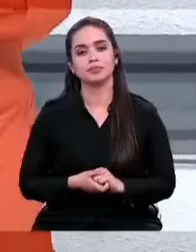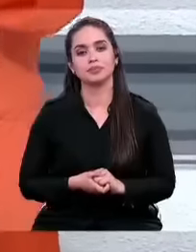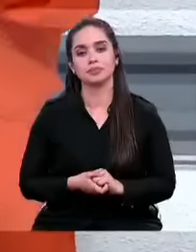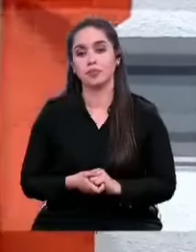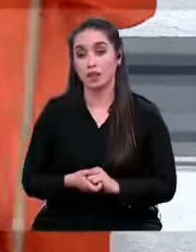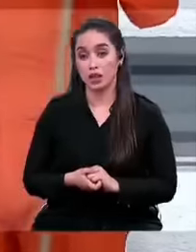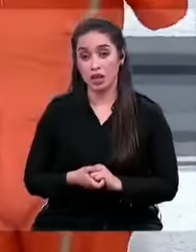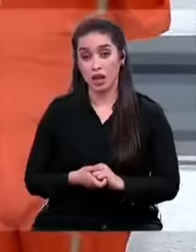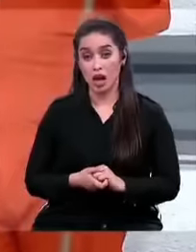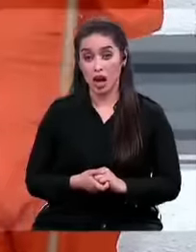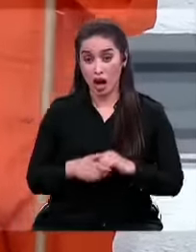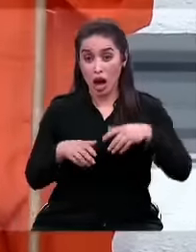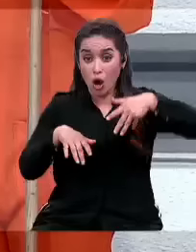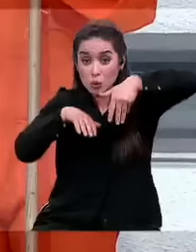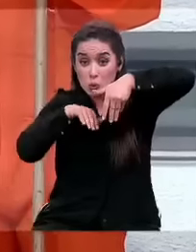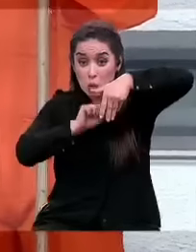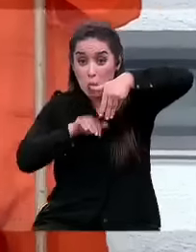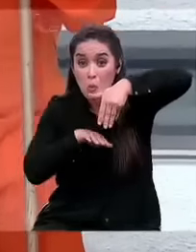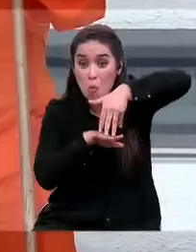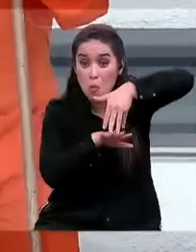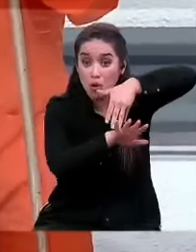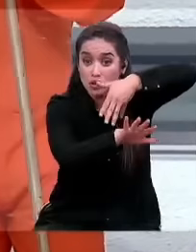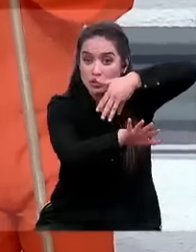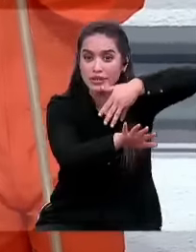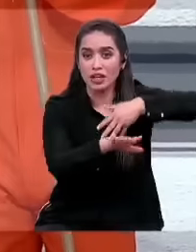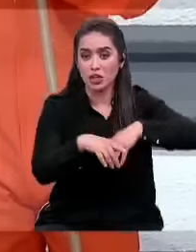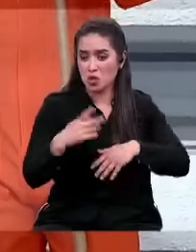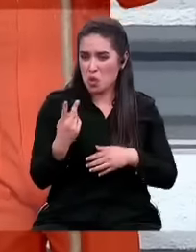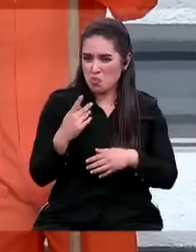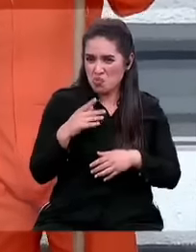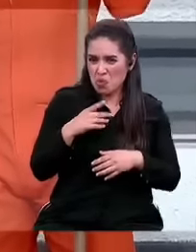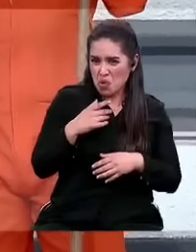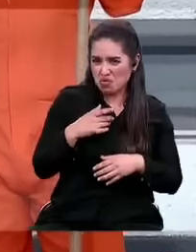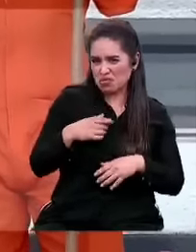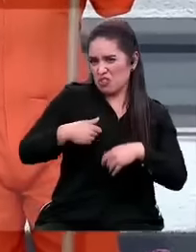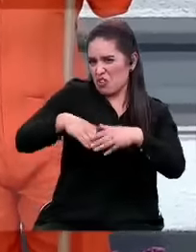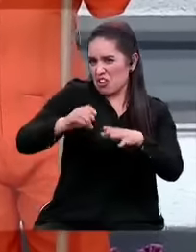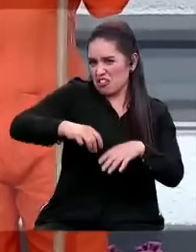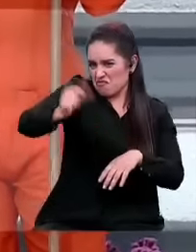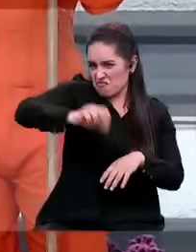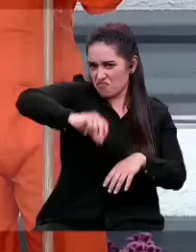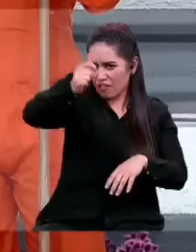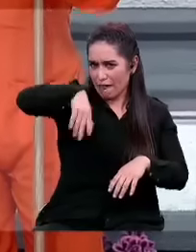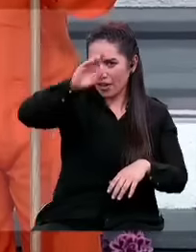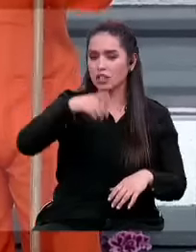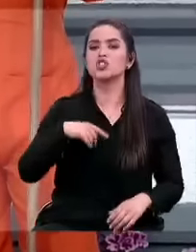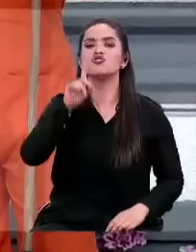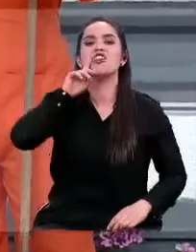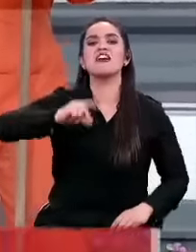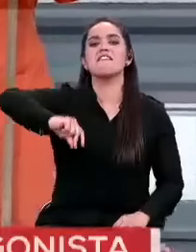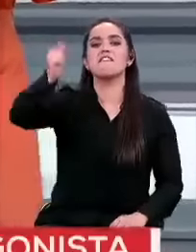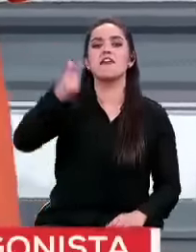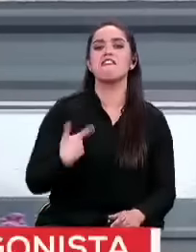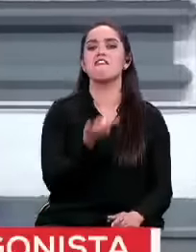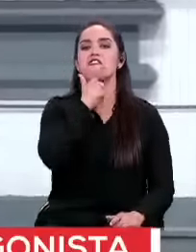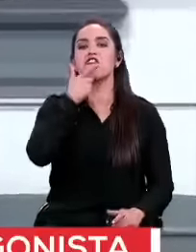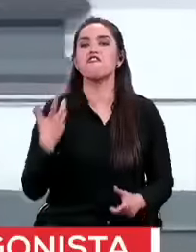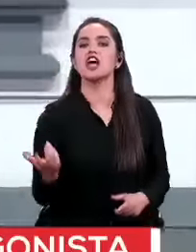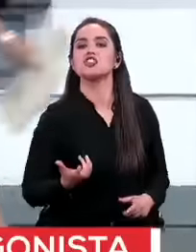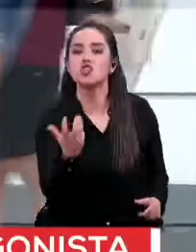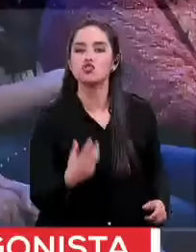un motel con vos, gringa. Ni un brillo, loca. Raspa. ¿Y vos a quién le ni a chiflar los dedos, flight de sushi, tu